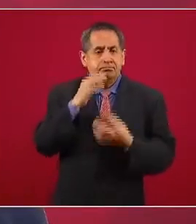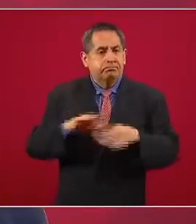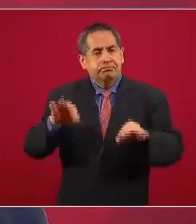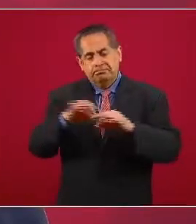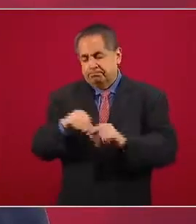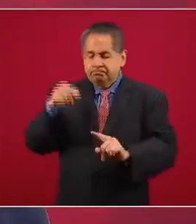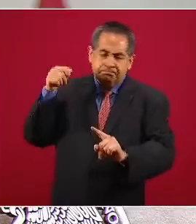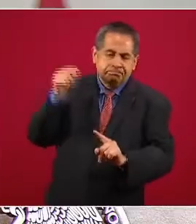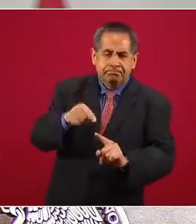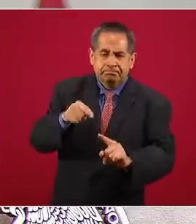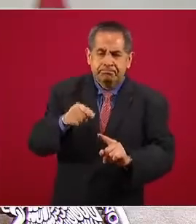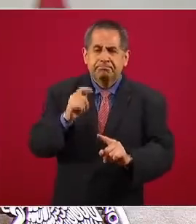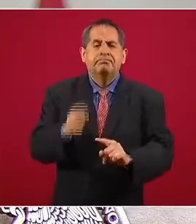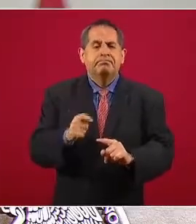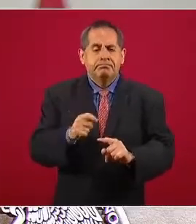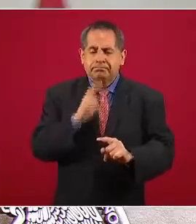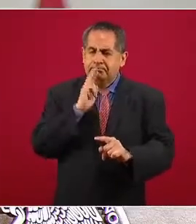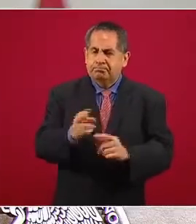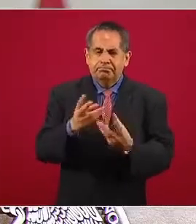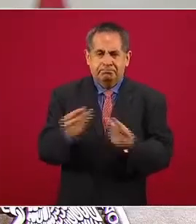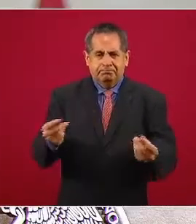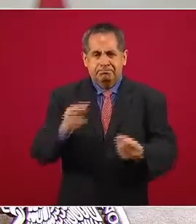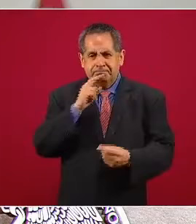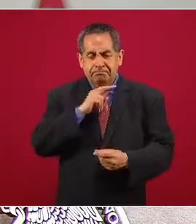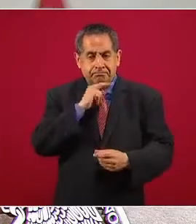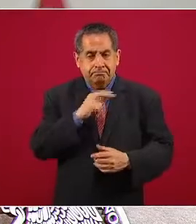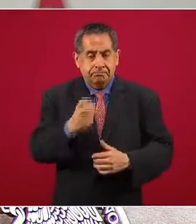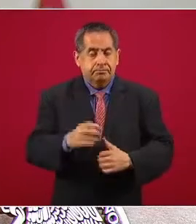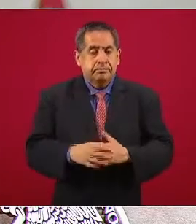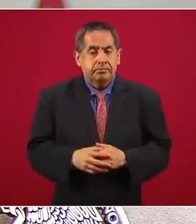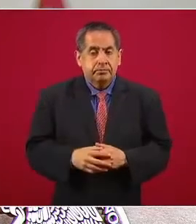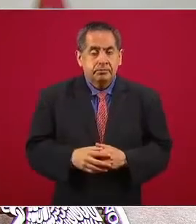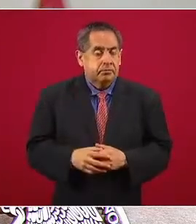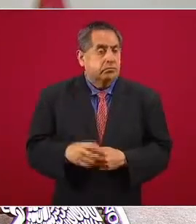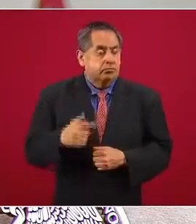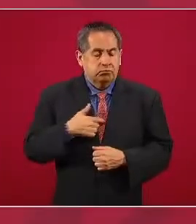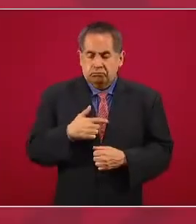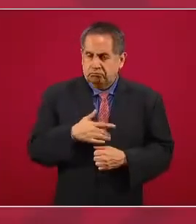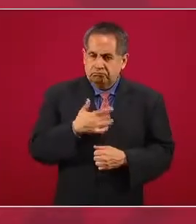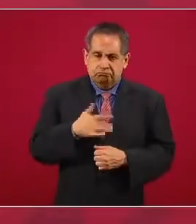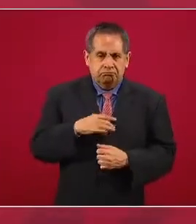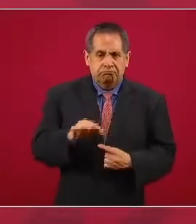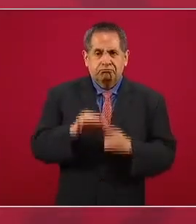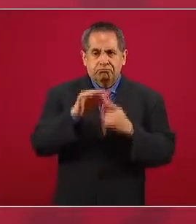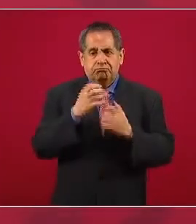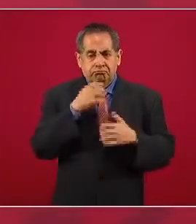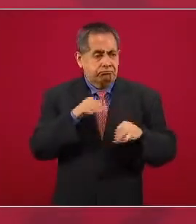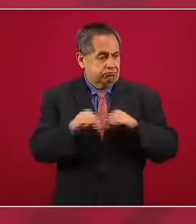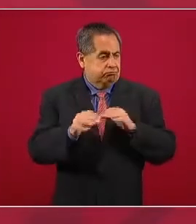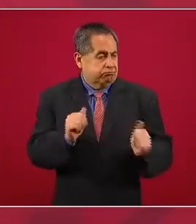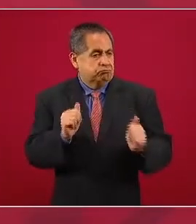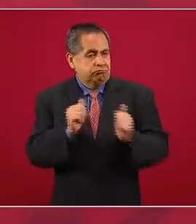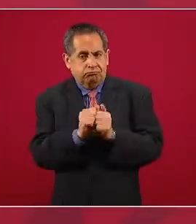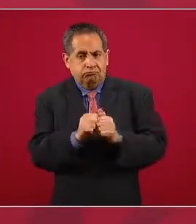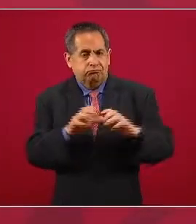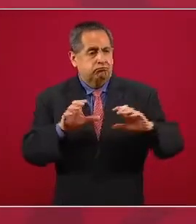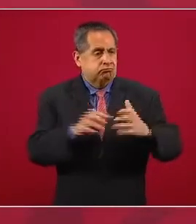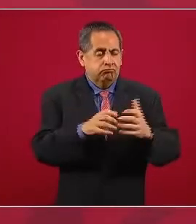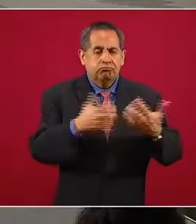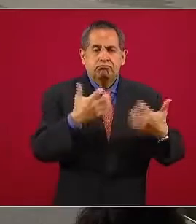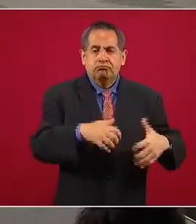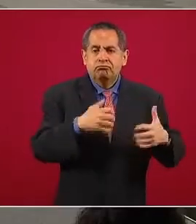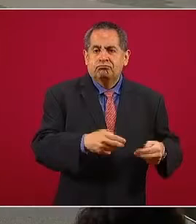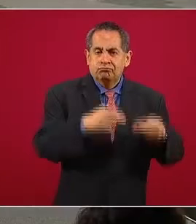más importantes por resolver. Así que yo destaco el hecho de que este trabajo en colaboración con los